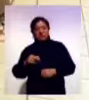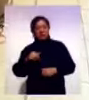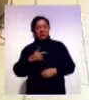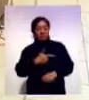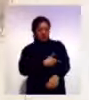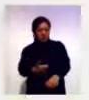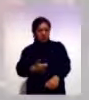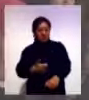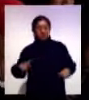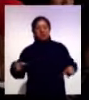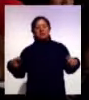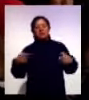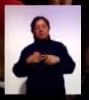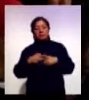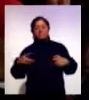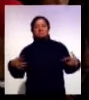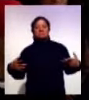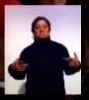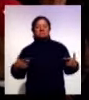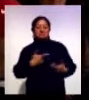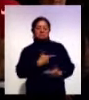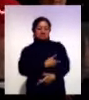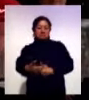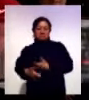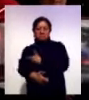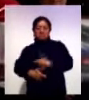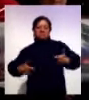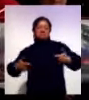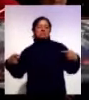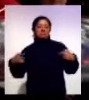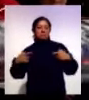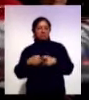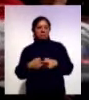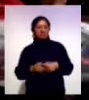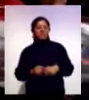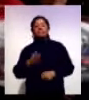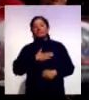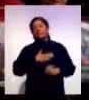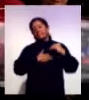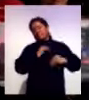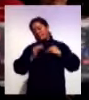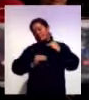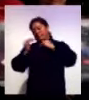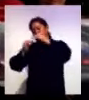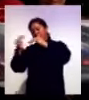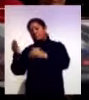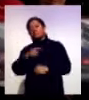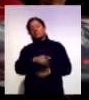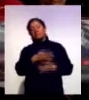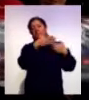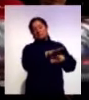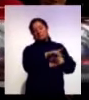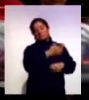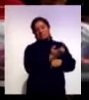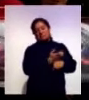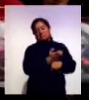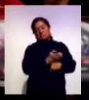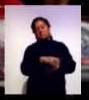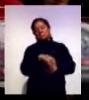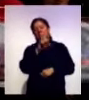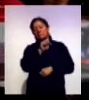transfusión sanguínea. El proceso que se sigue es el que habitualmente nosotros seguimos en nuestro banco de sangre, que está en San Matías